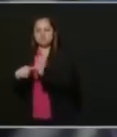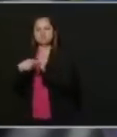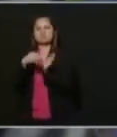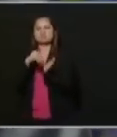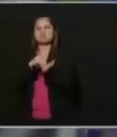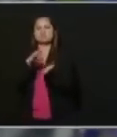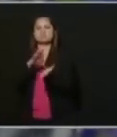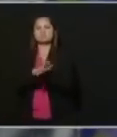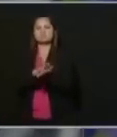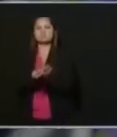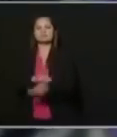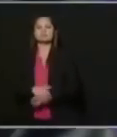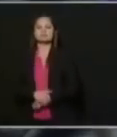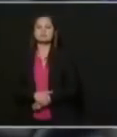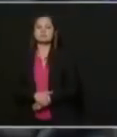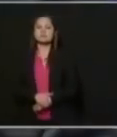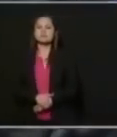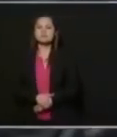Haremos también